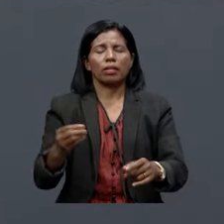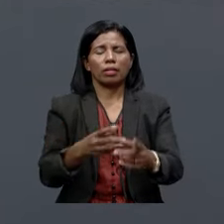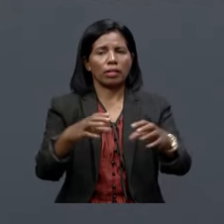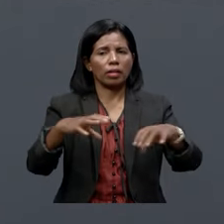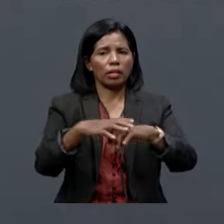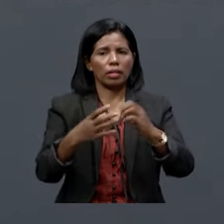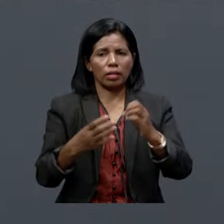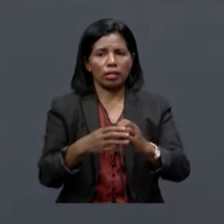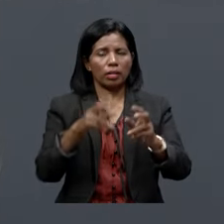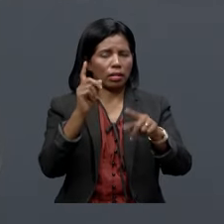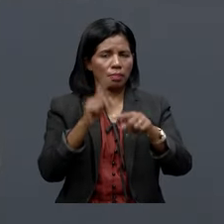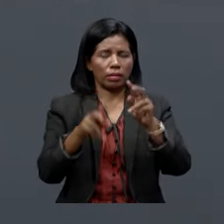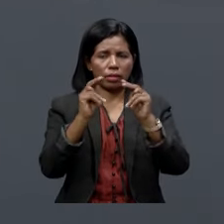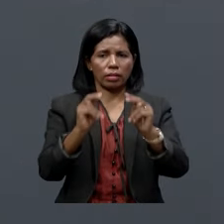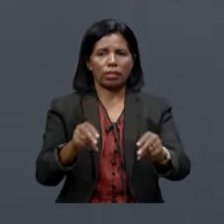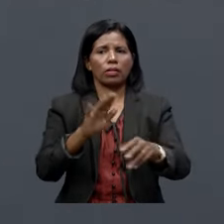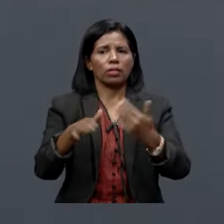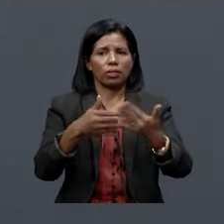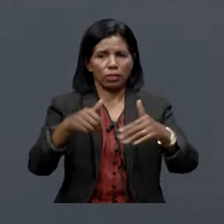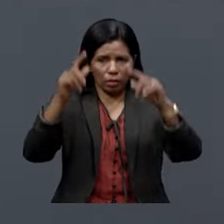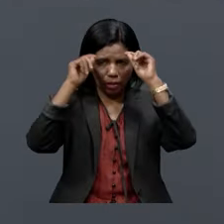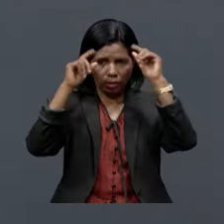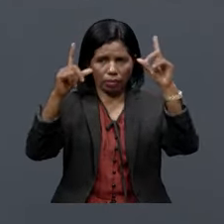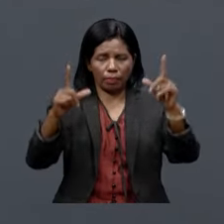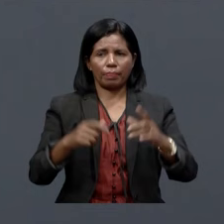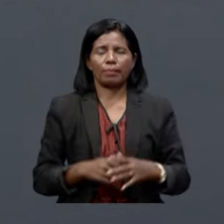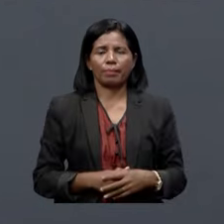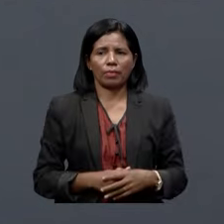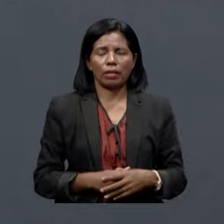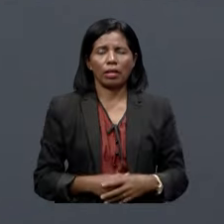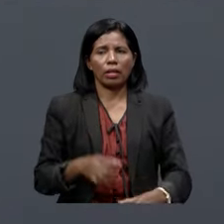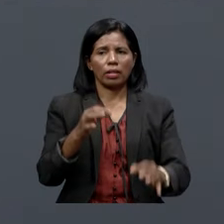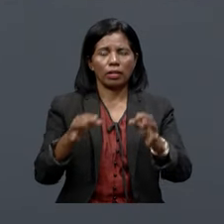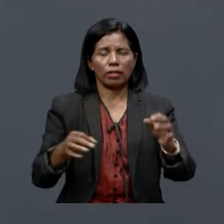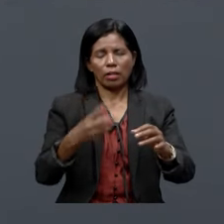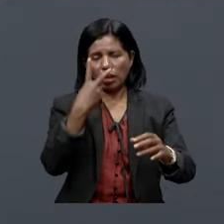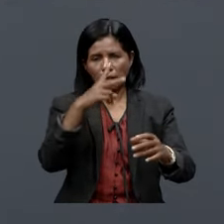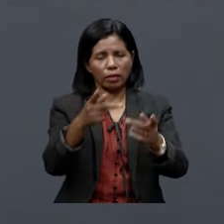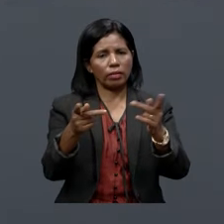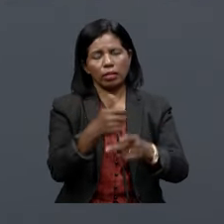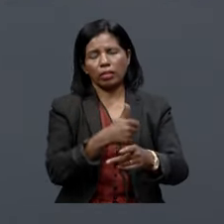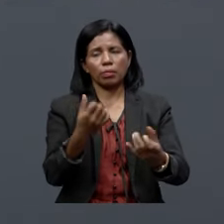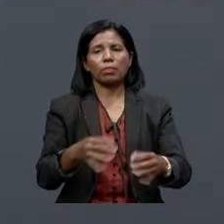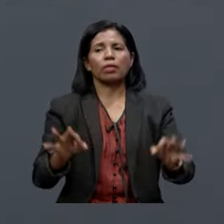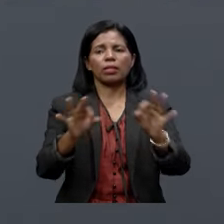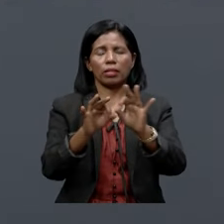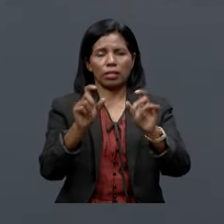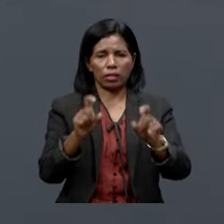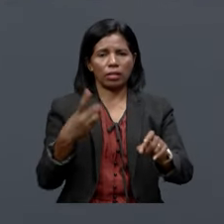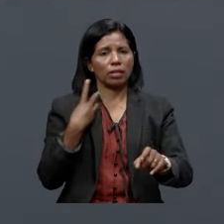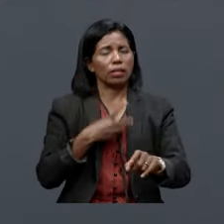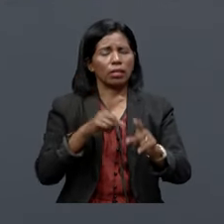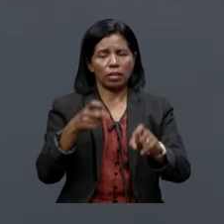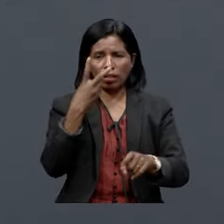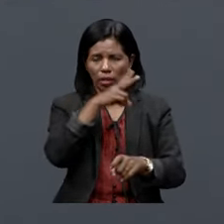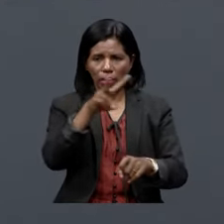bele responde necesidade e tomaki a Timor-Leste. Então, setor seluk ane be ke importante, mos ita ten ke hare, ita